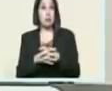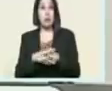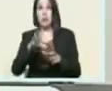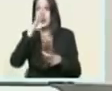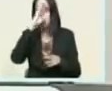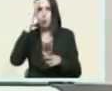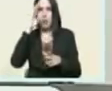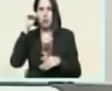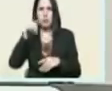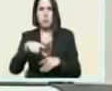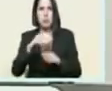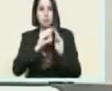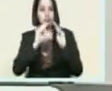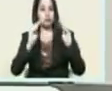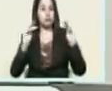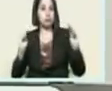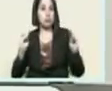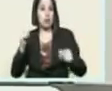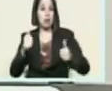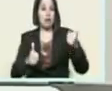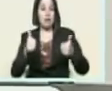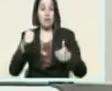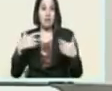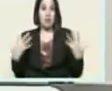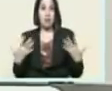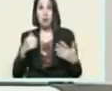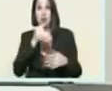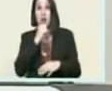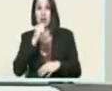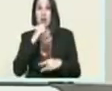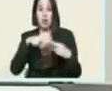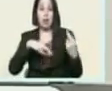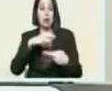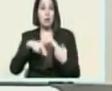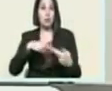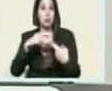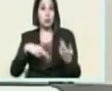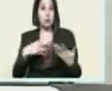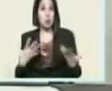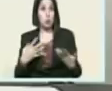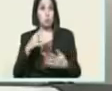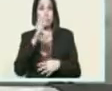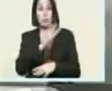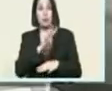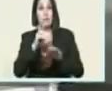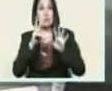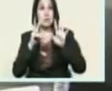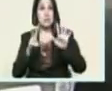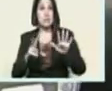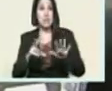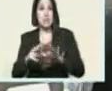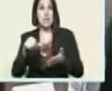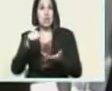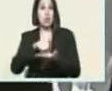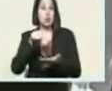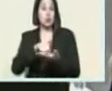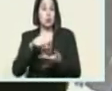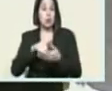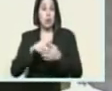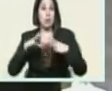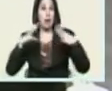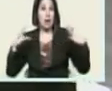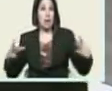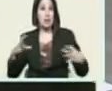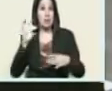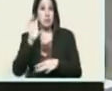Diosdado va a anunciar los candidatos y candidatas de la revolución en las 47 ciudades más grandes del país.